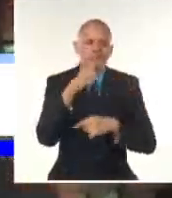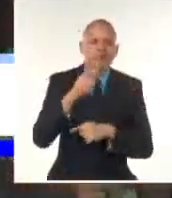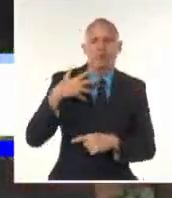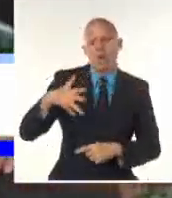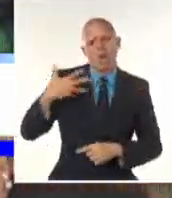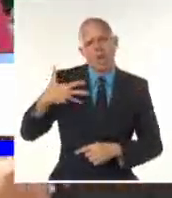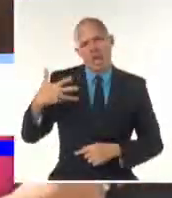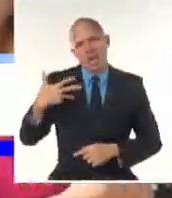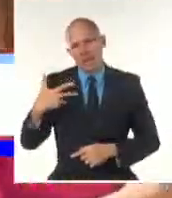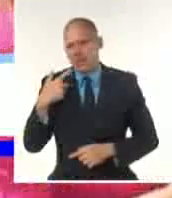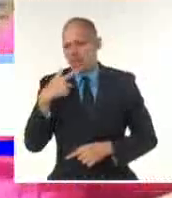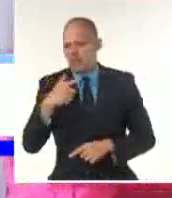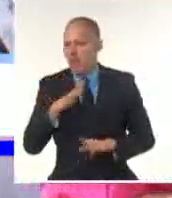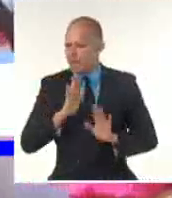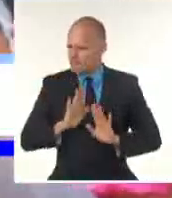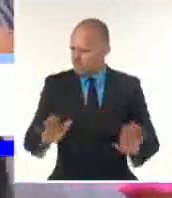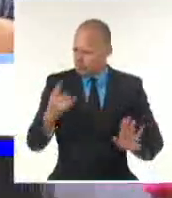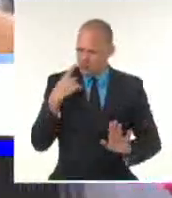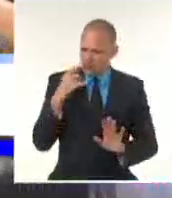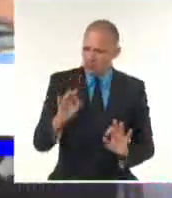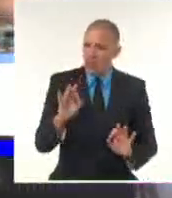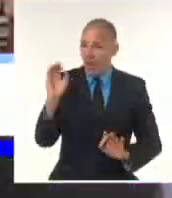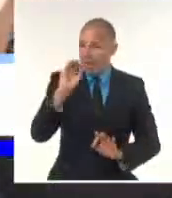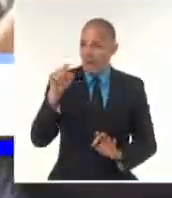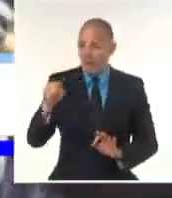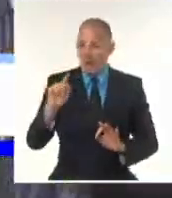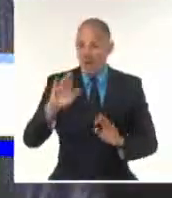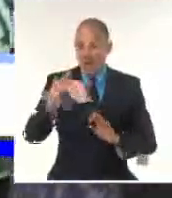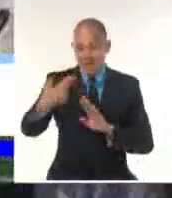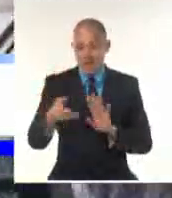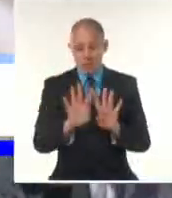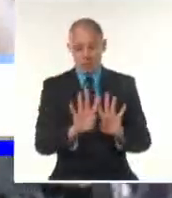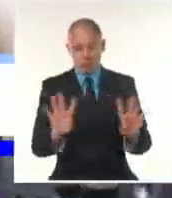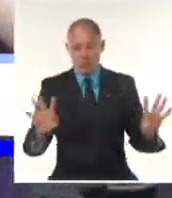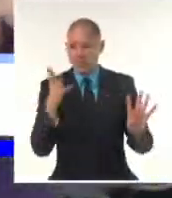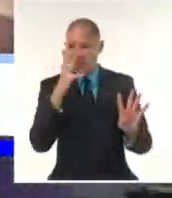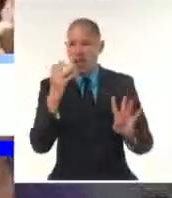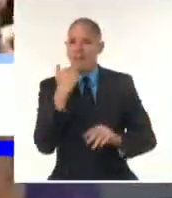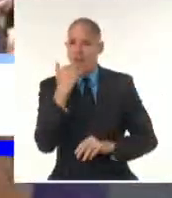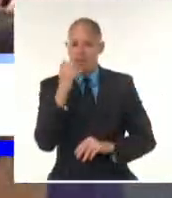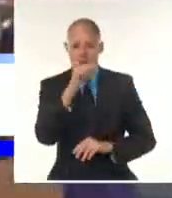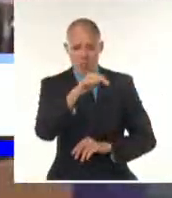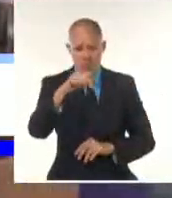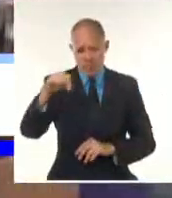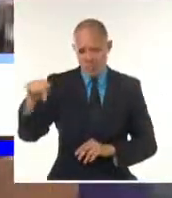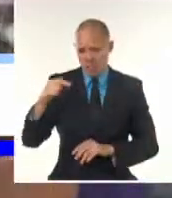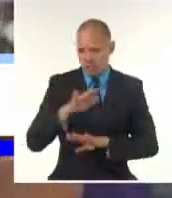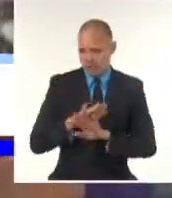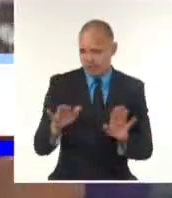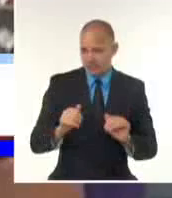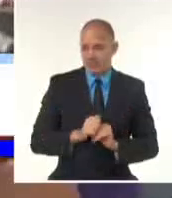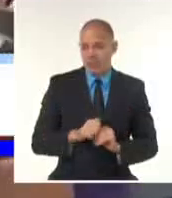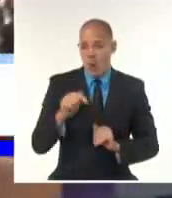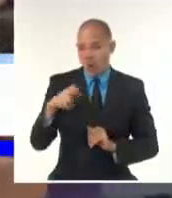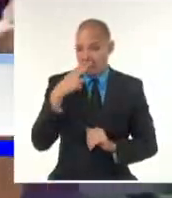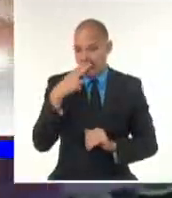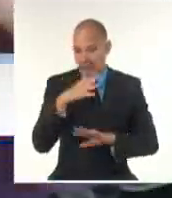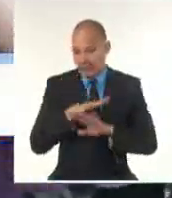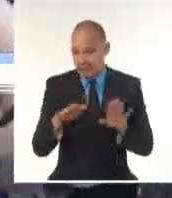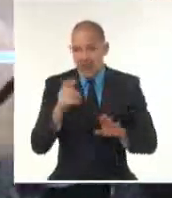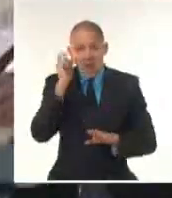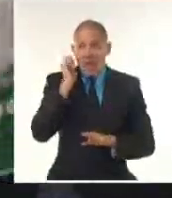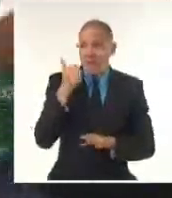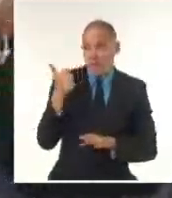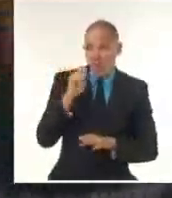tomas pacíficas, pero los organismos estaban custodiados por fuerzas de seguridad. La víspera, la jefa del Comando Sur de Estados Unidos,